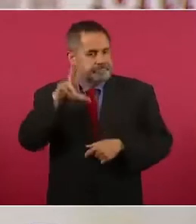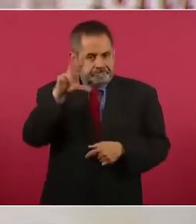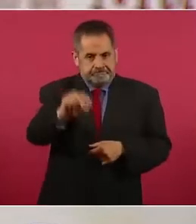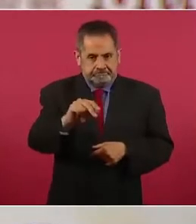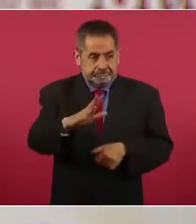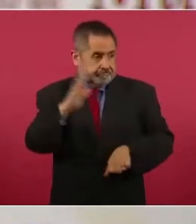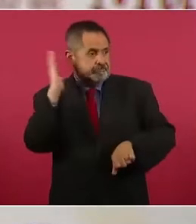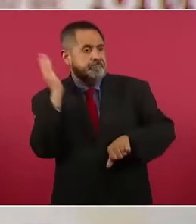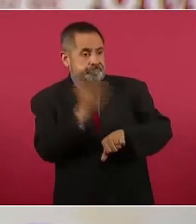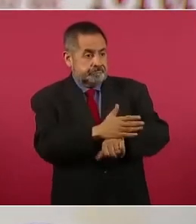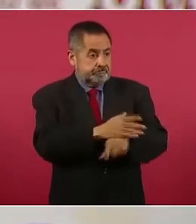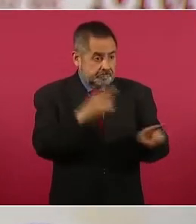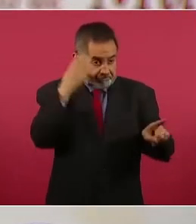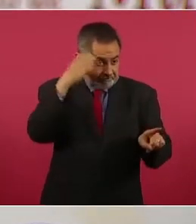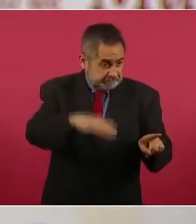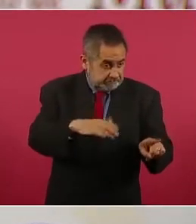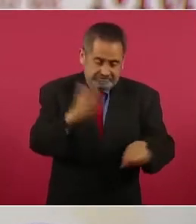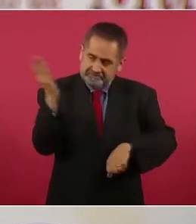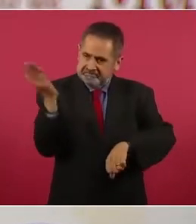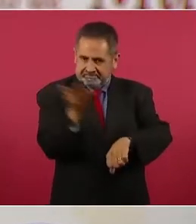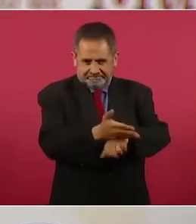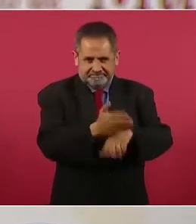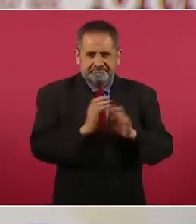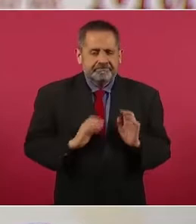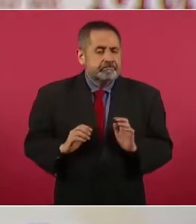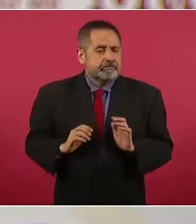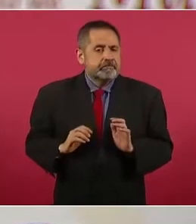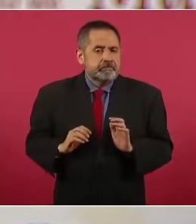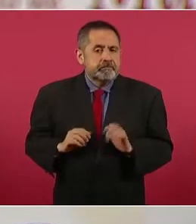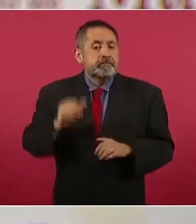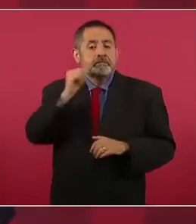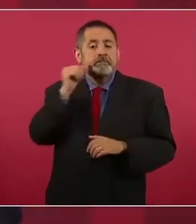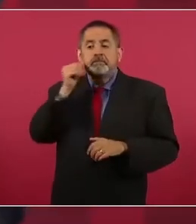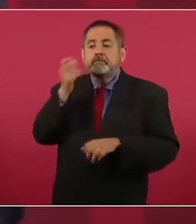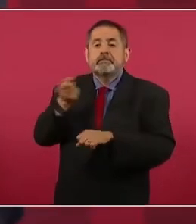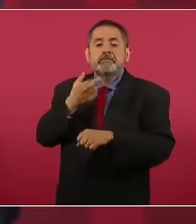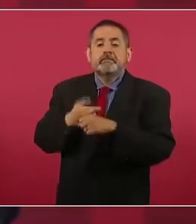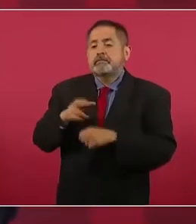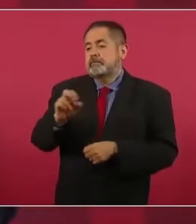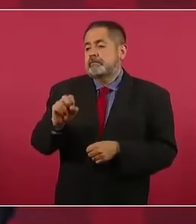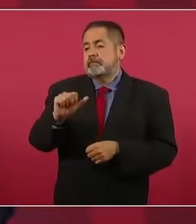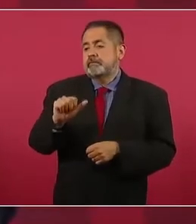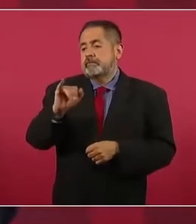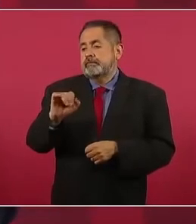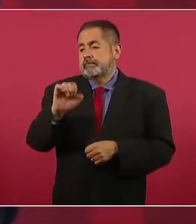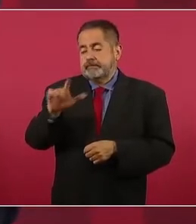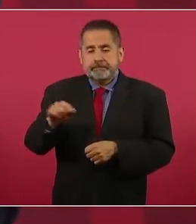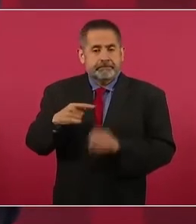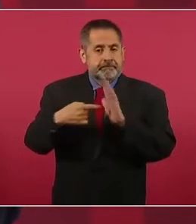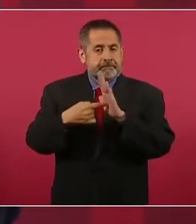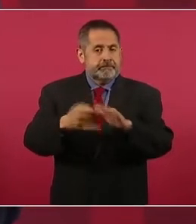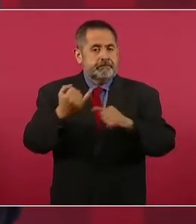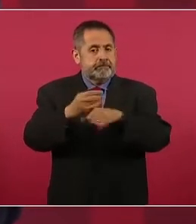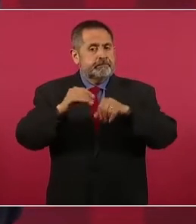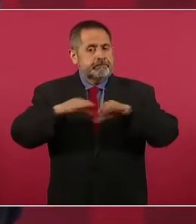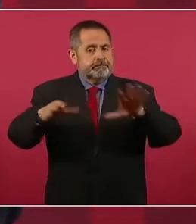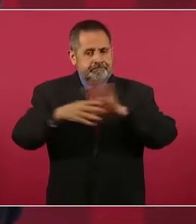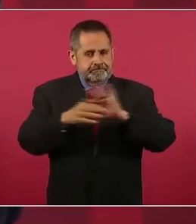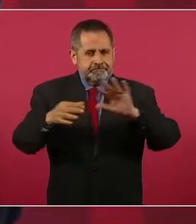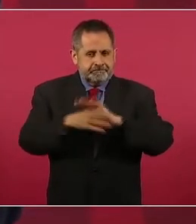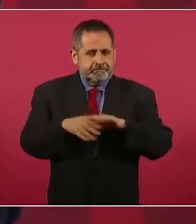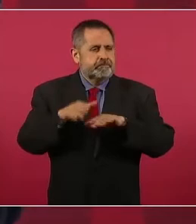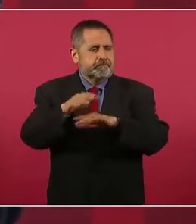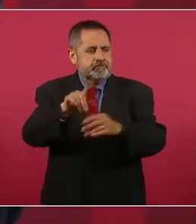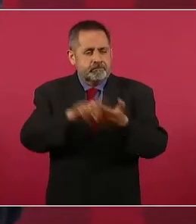sin castigo. Ayer que la secretaria Rosa Isela Rodríguez dio cuenta del informe de